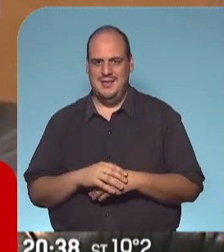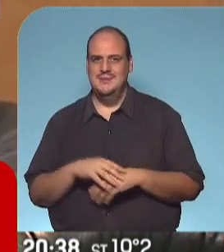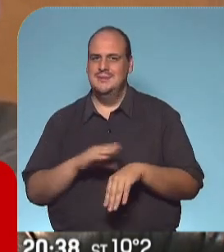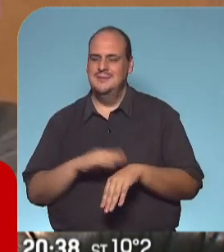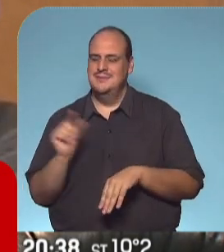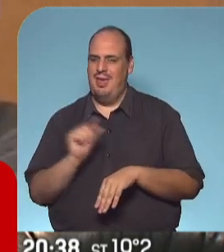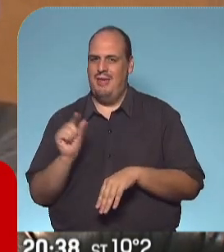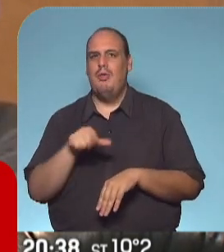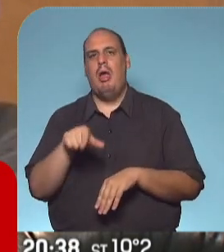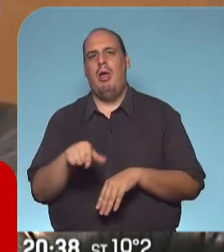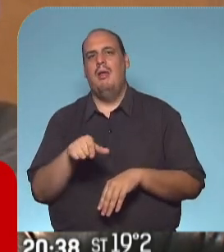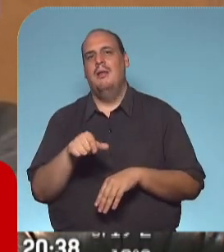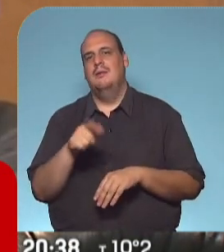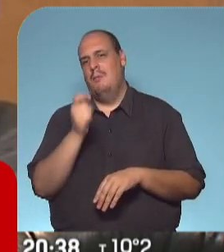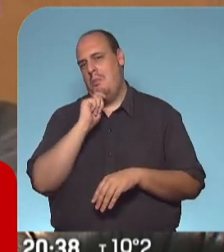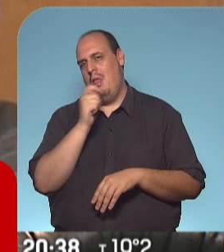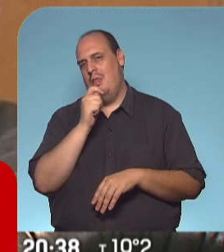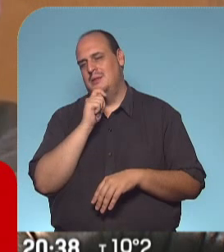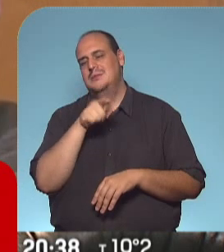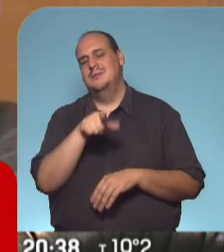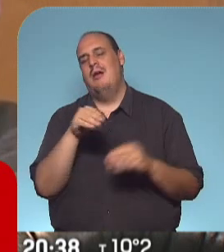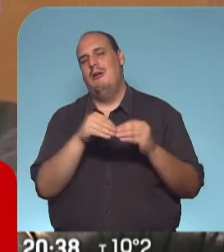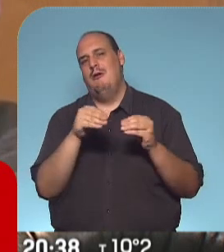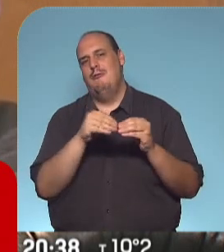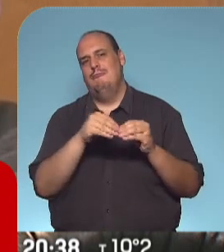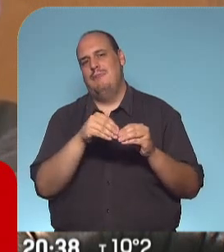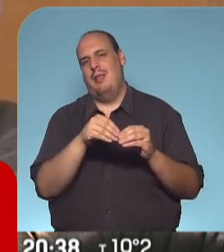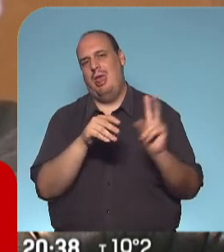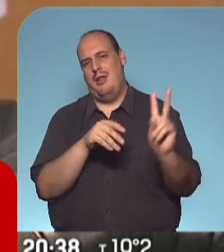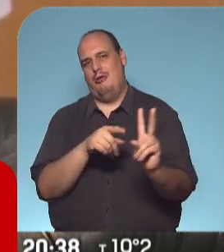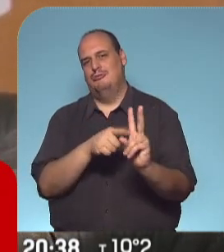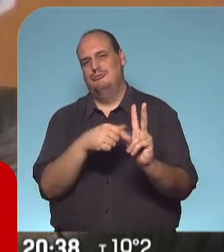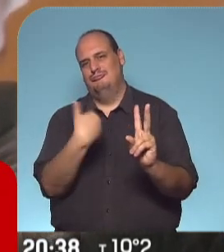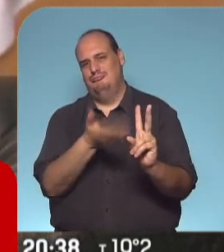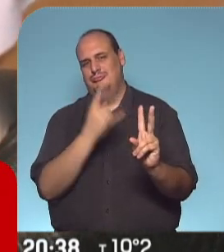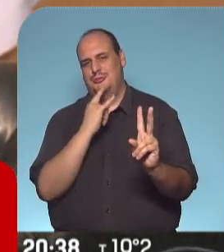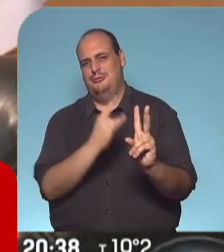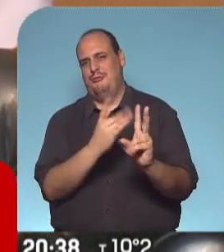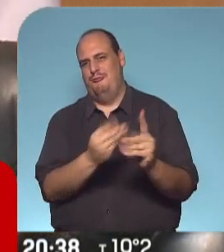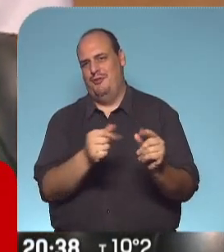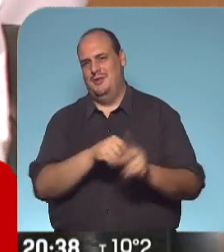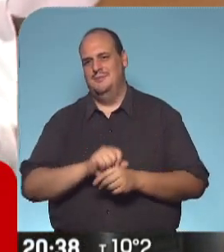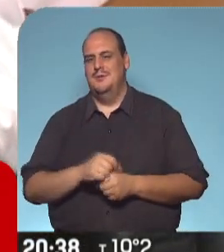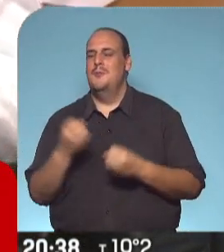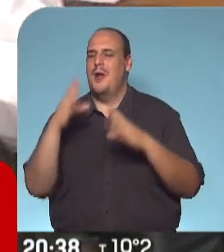rato. Allí cierran la entrevista nuestros compañeros allí a su lado. Buenas noches, un